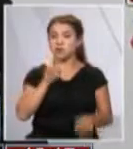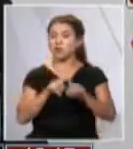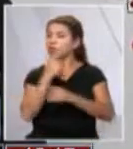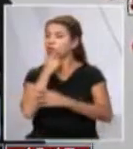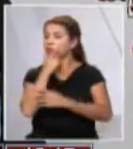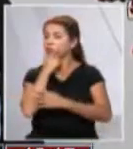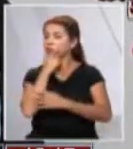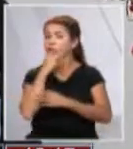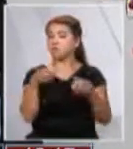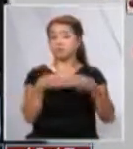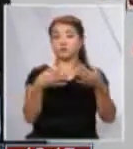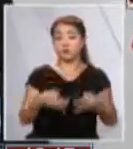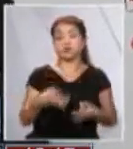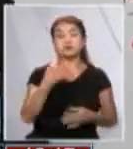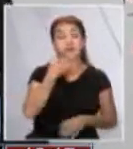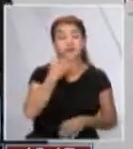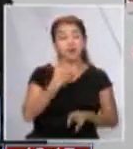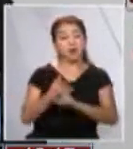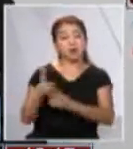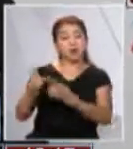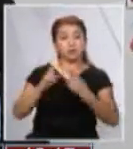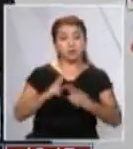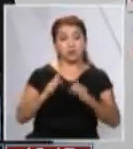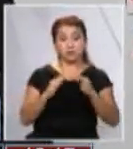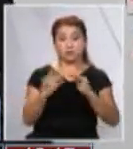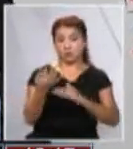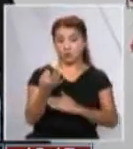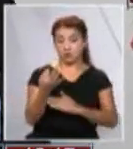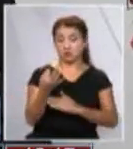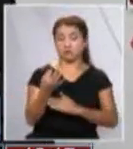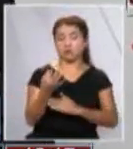Cuestionamientos oficialistas que también han tenido una respuesta desde La Moneda, porque